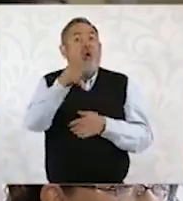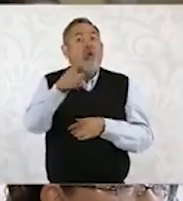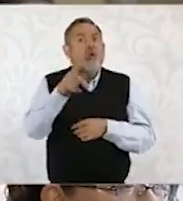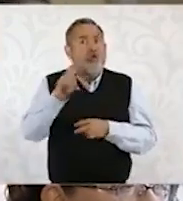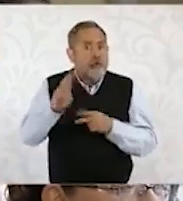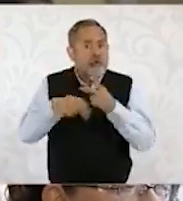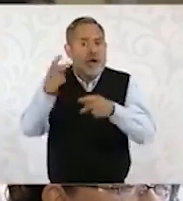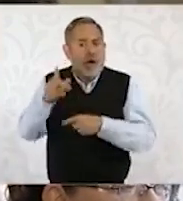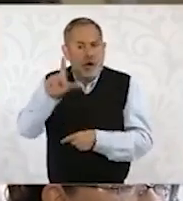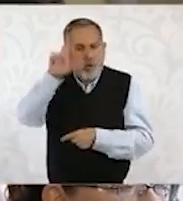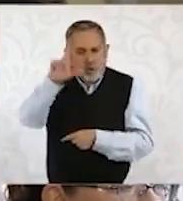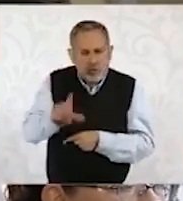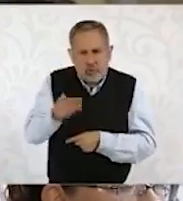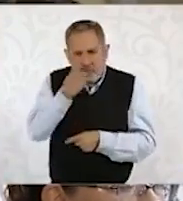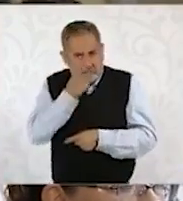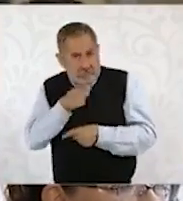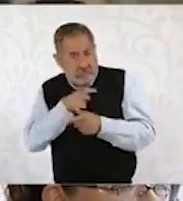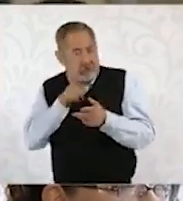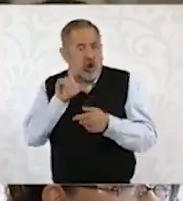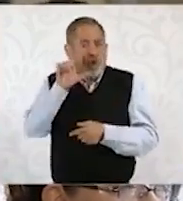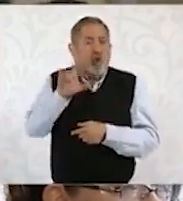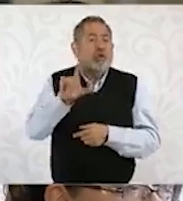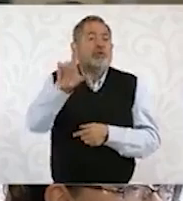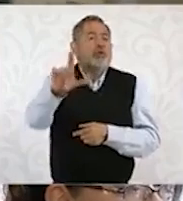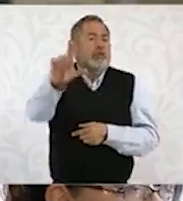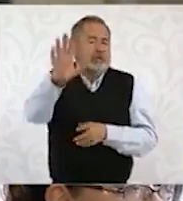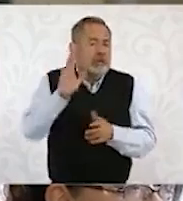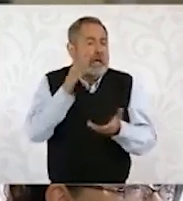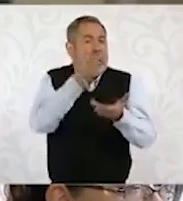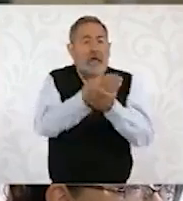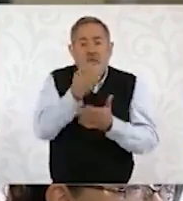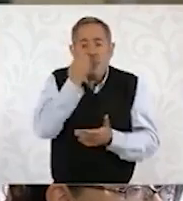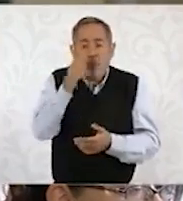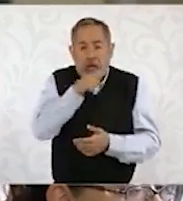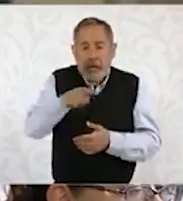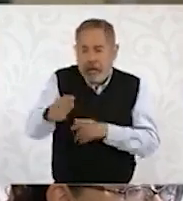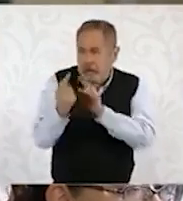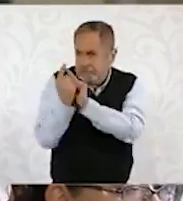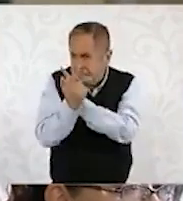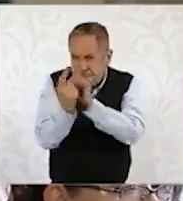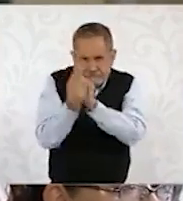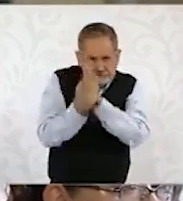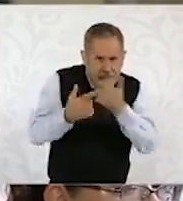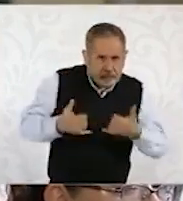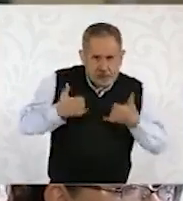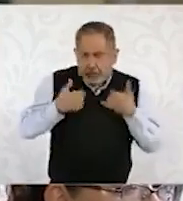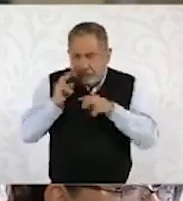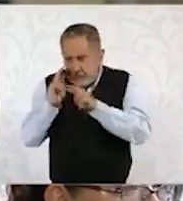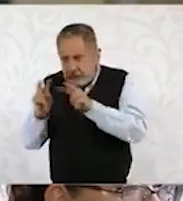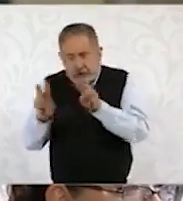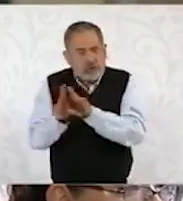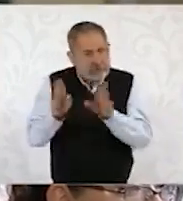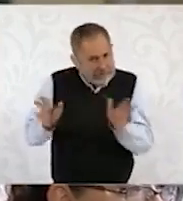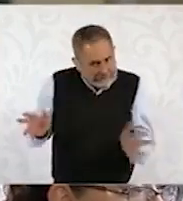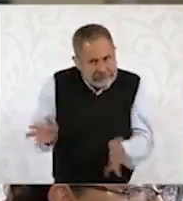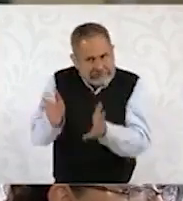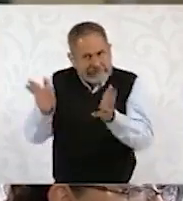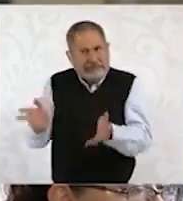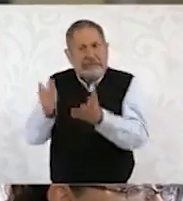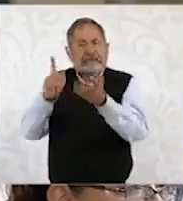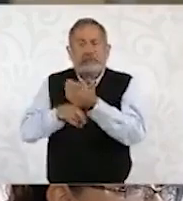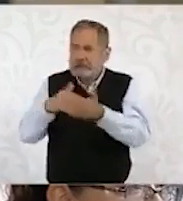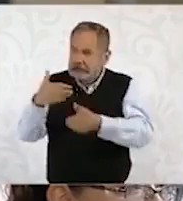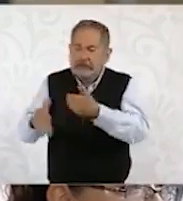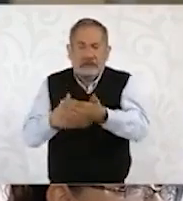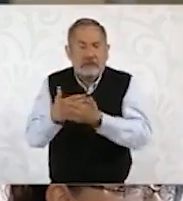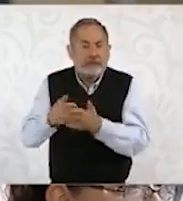lunes, o al menos eso comentó, a las escuelas públicas para interactuar con los jóvenes, y ver realmente cuál es el termómetro